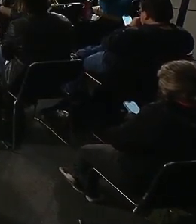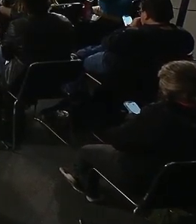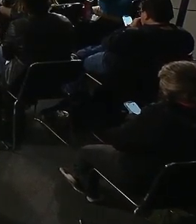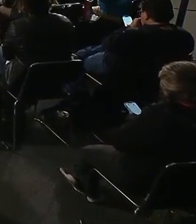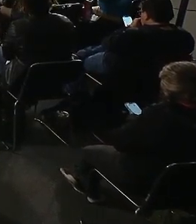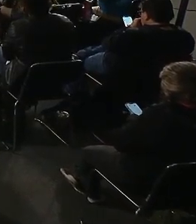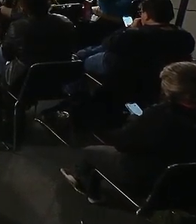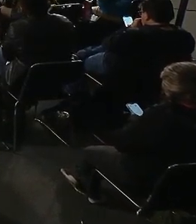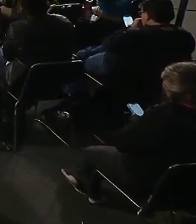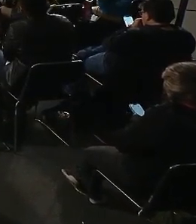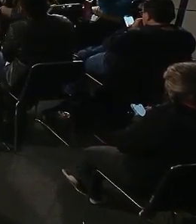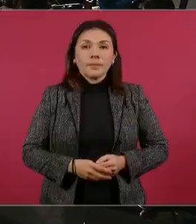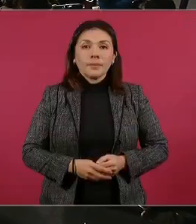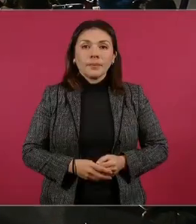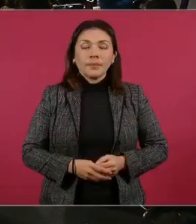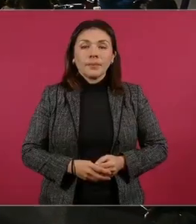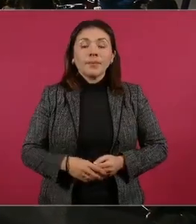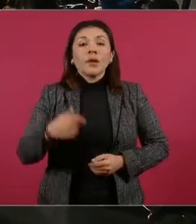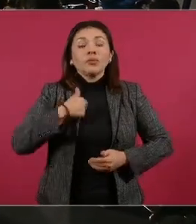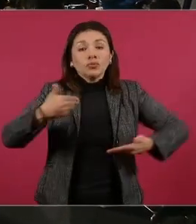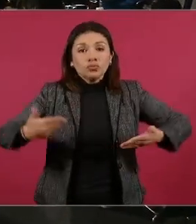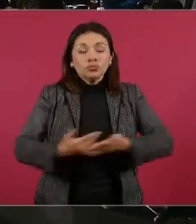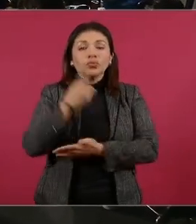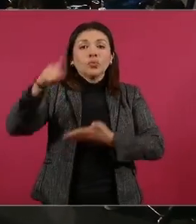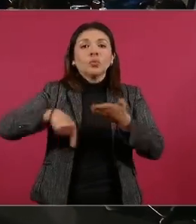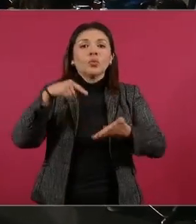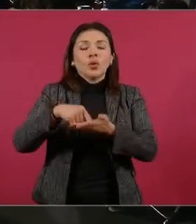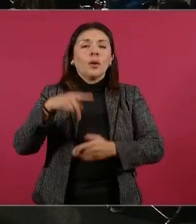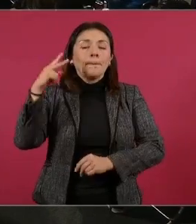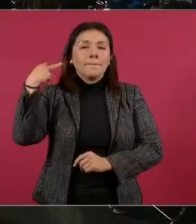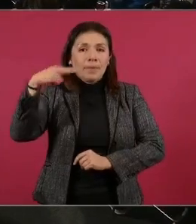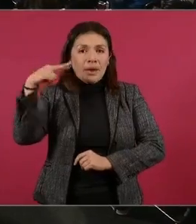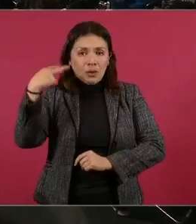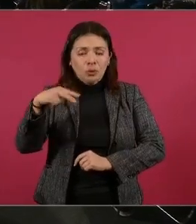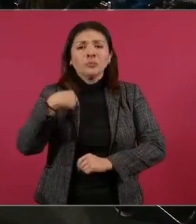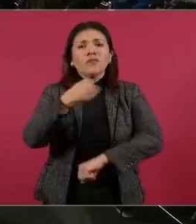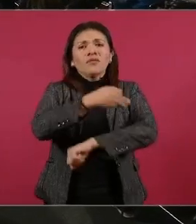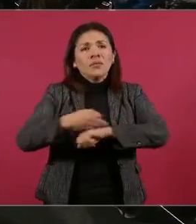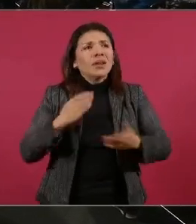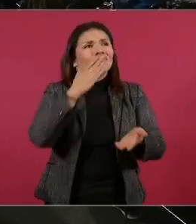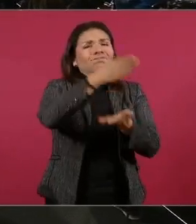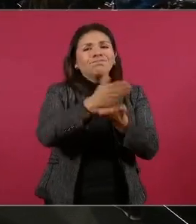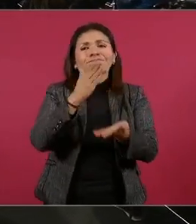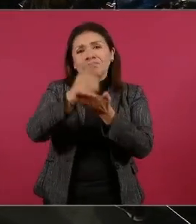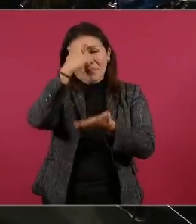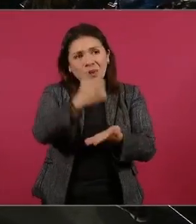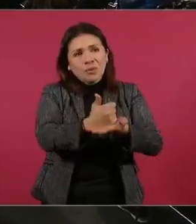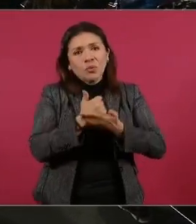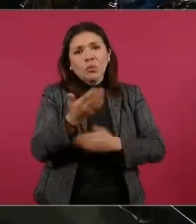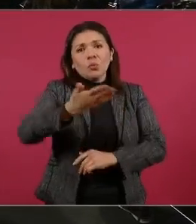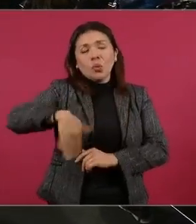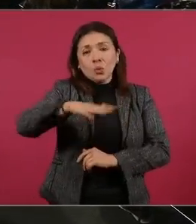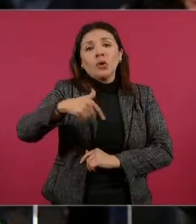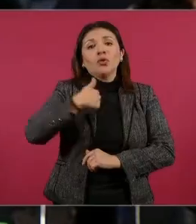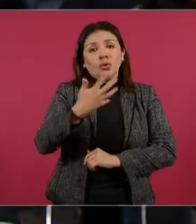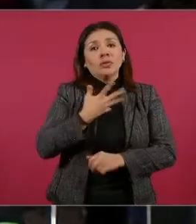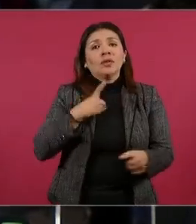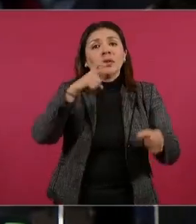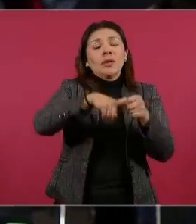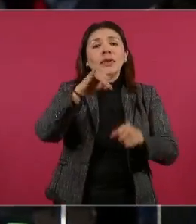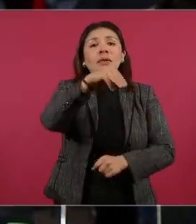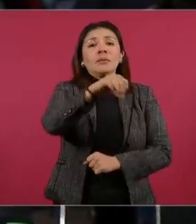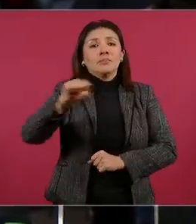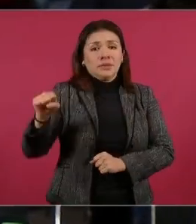puertas soy de posa Rica Veracruz y tengo seguridad social Precisamente en el Instituto Mexicano del